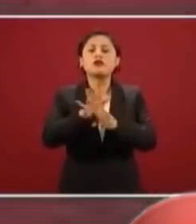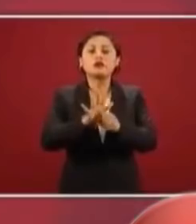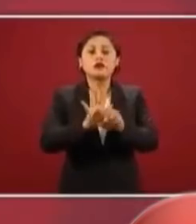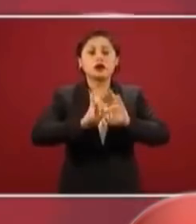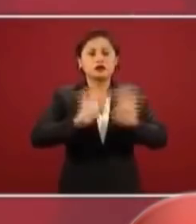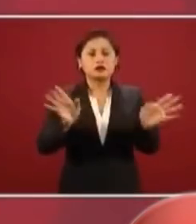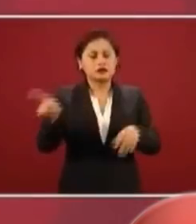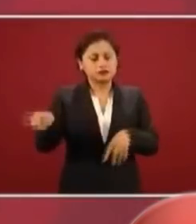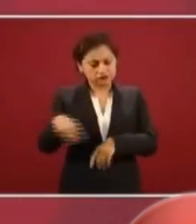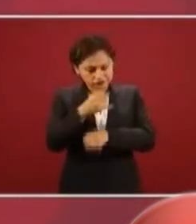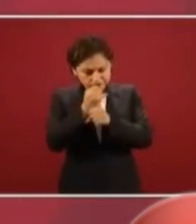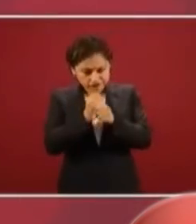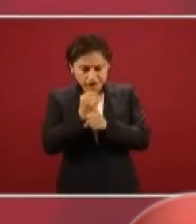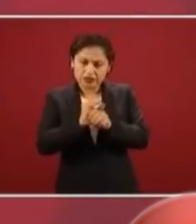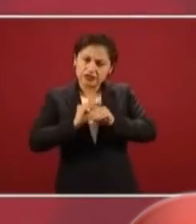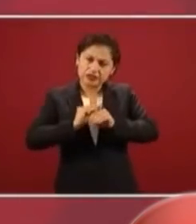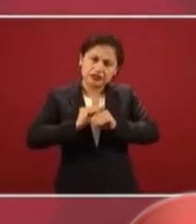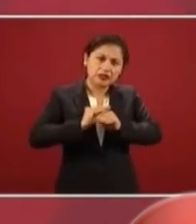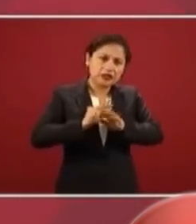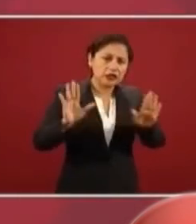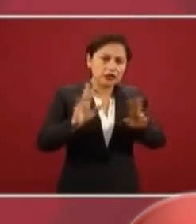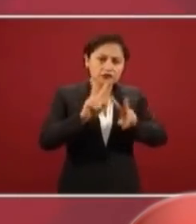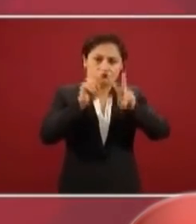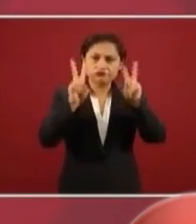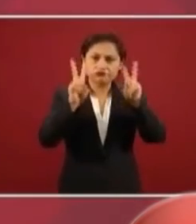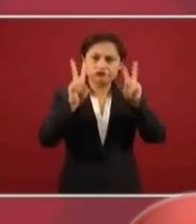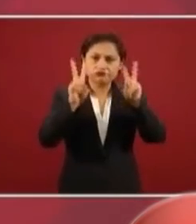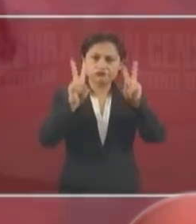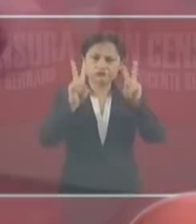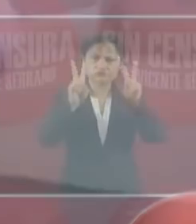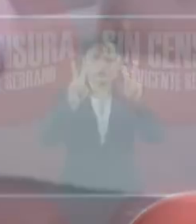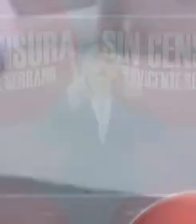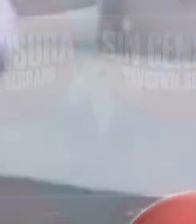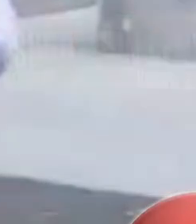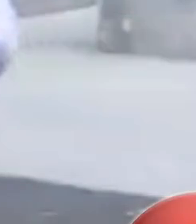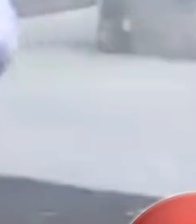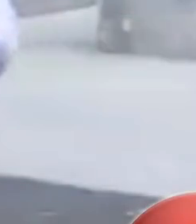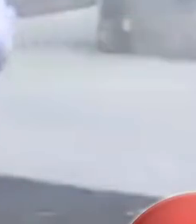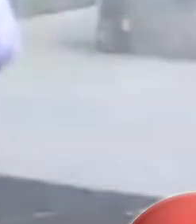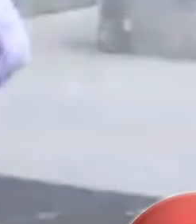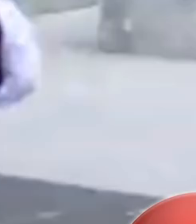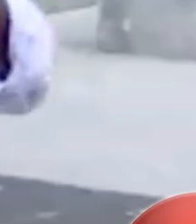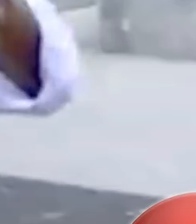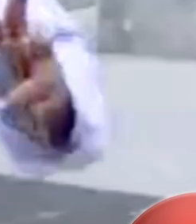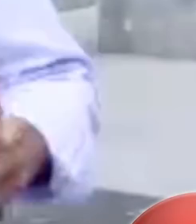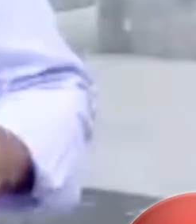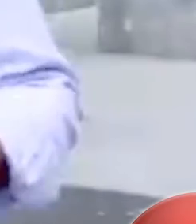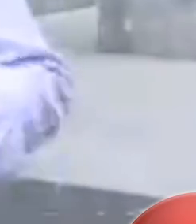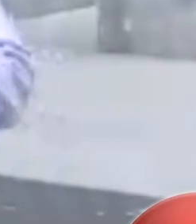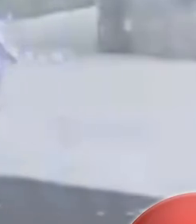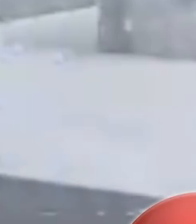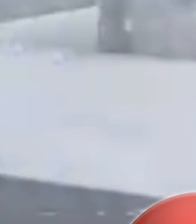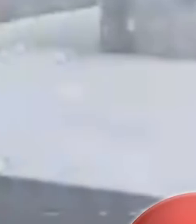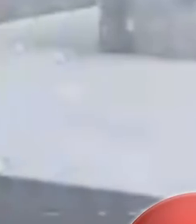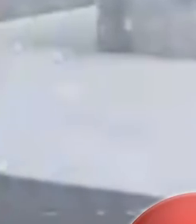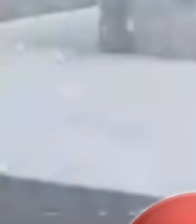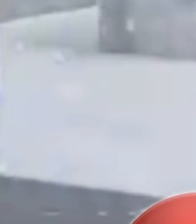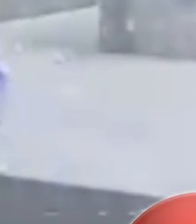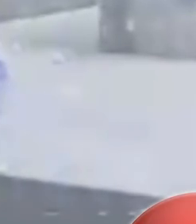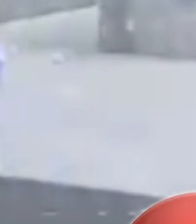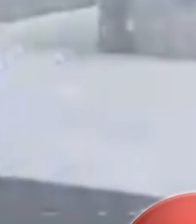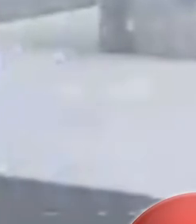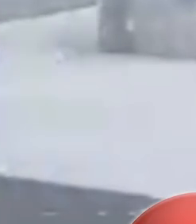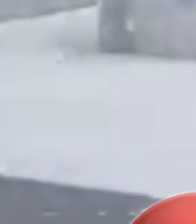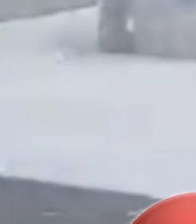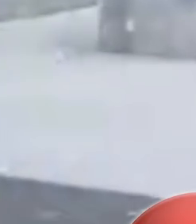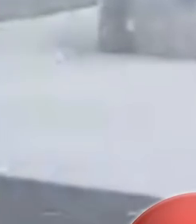en definitiva, sobre este asunto. Y estas declaraciones del presidente Andrés Manuel López Obrador, y saludo